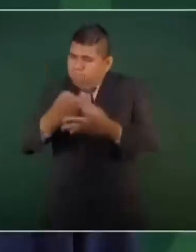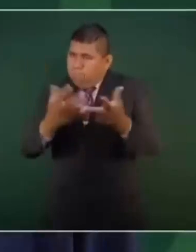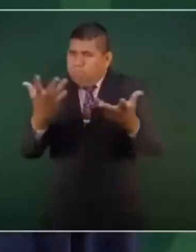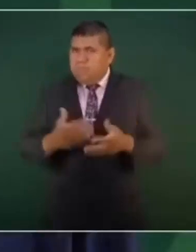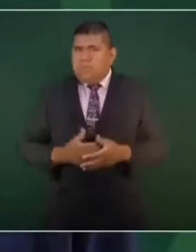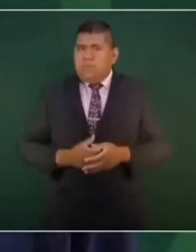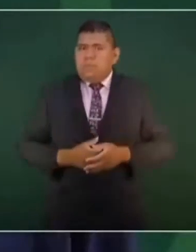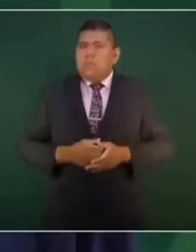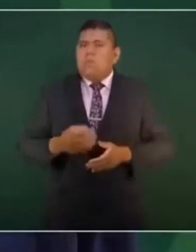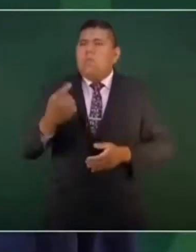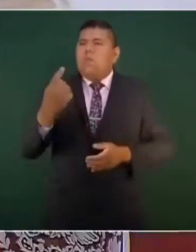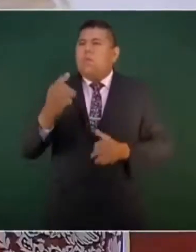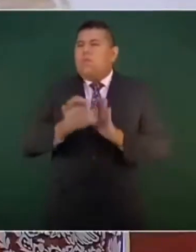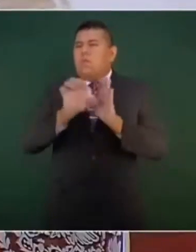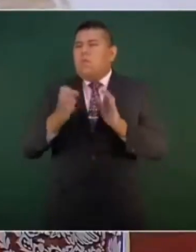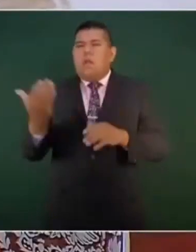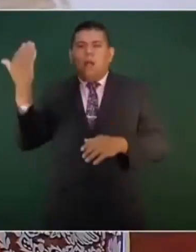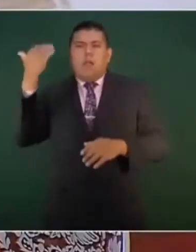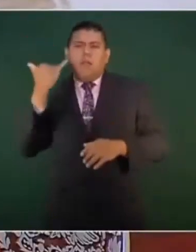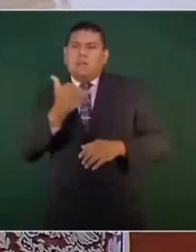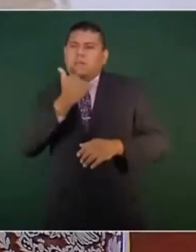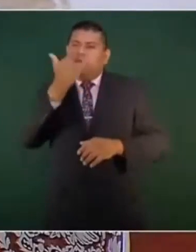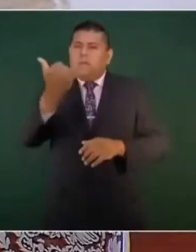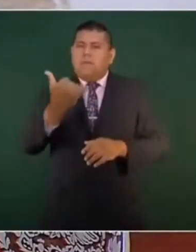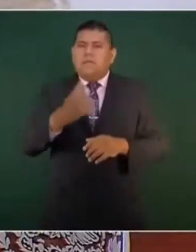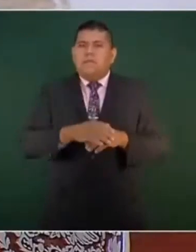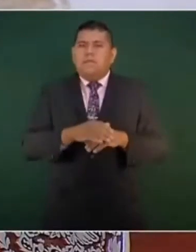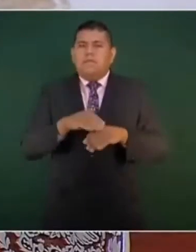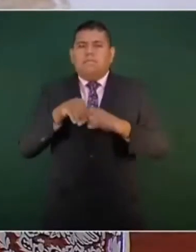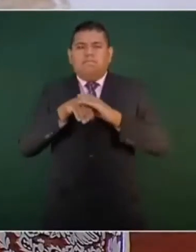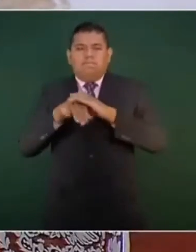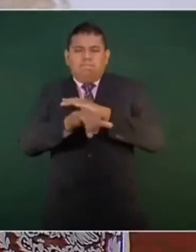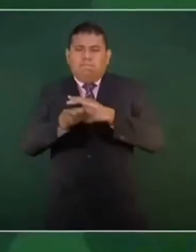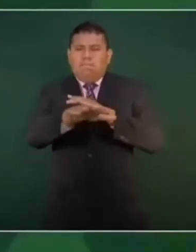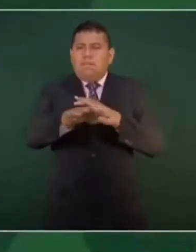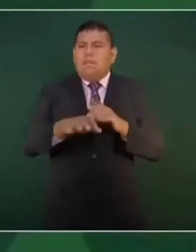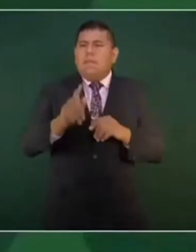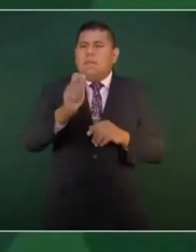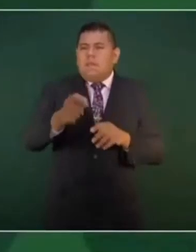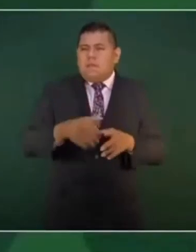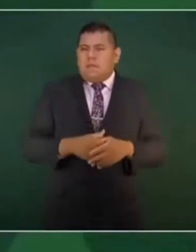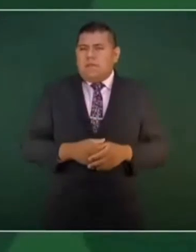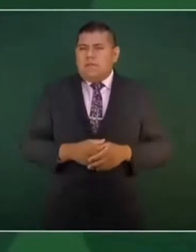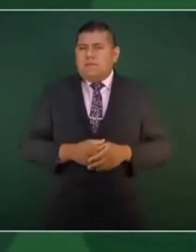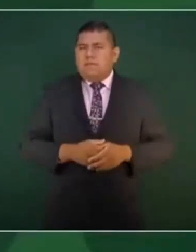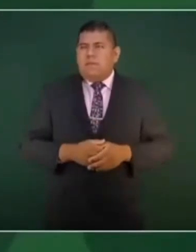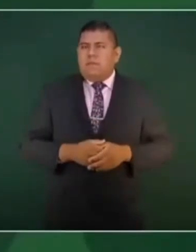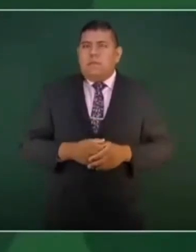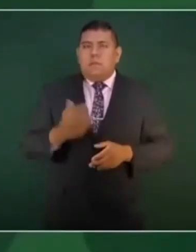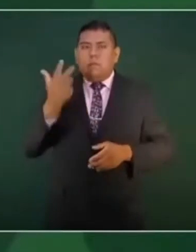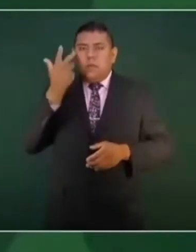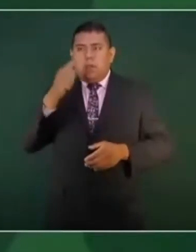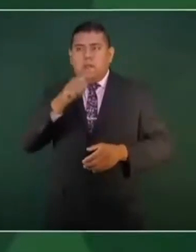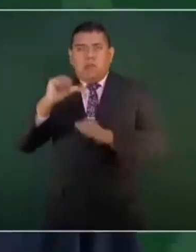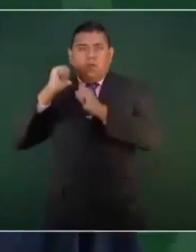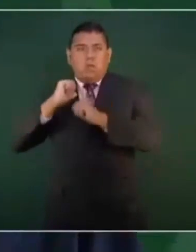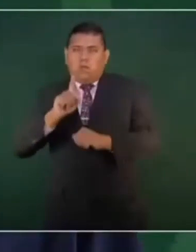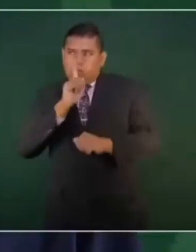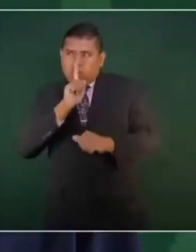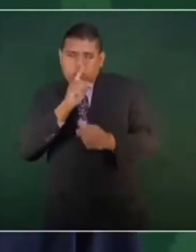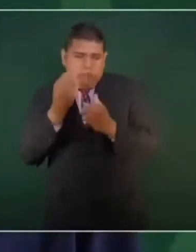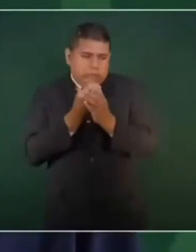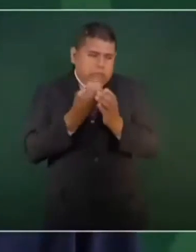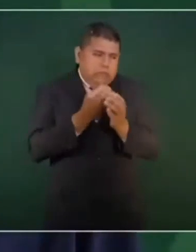uno de los errores que se cometieron en el caso de principal fue querer ocultar Las cosas